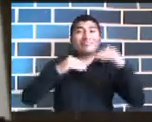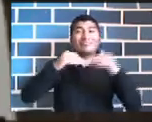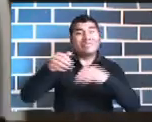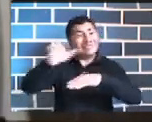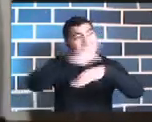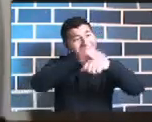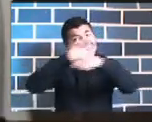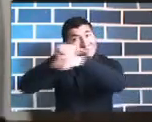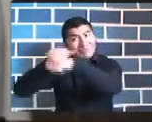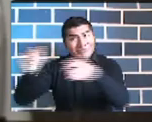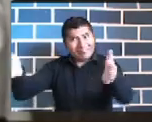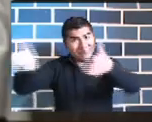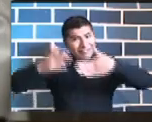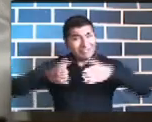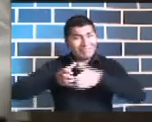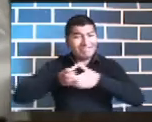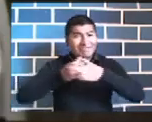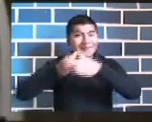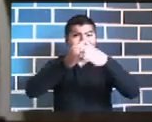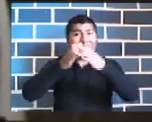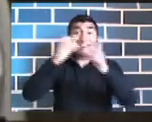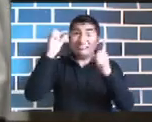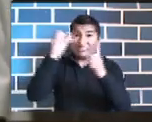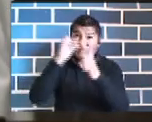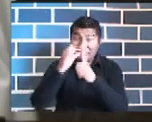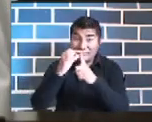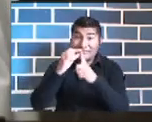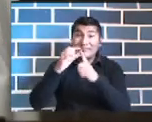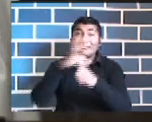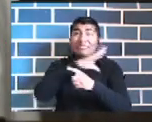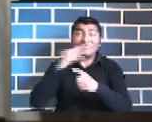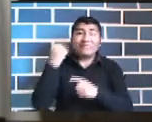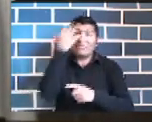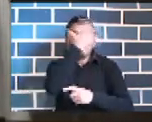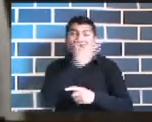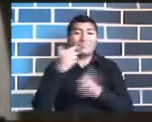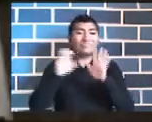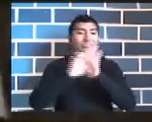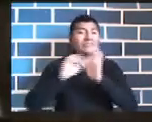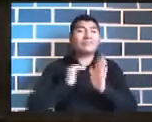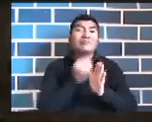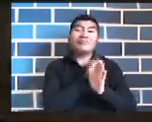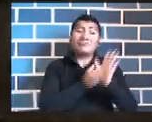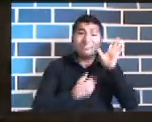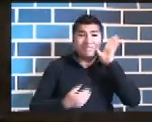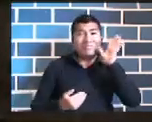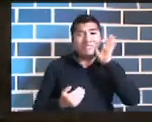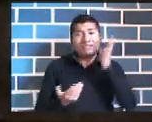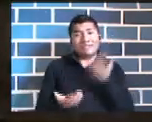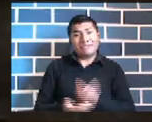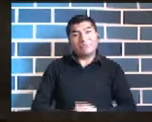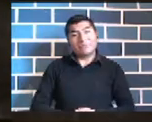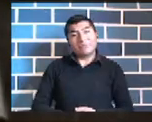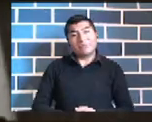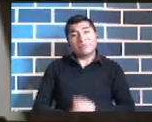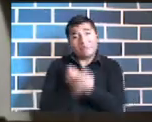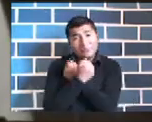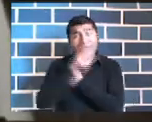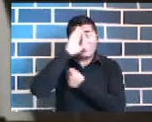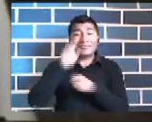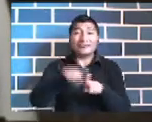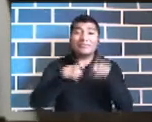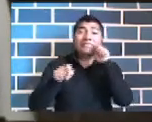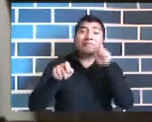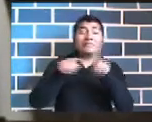unidad por la palabra y por el bello ejemplo de nuestras madres. Queridos